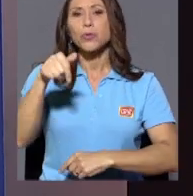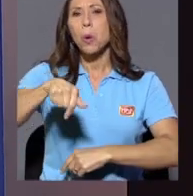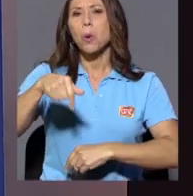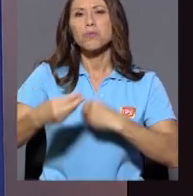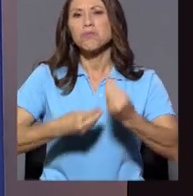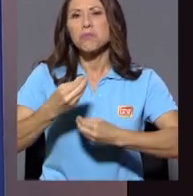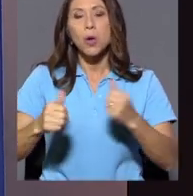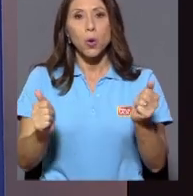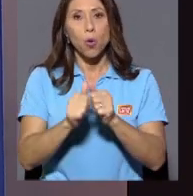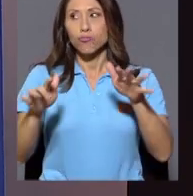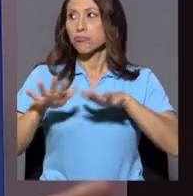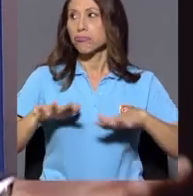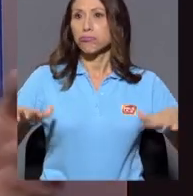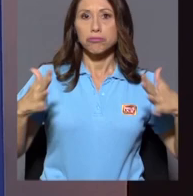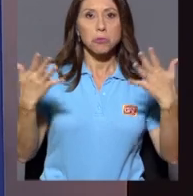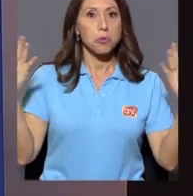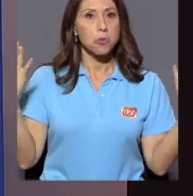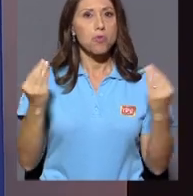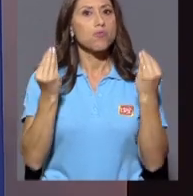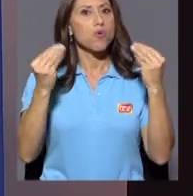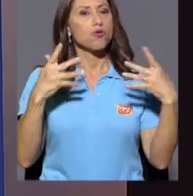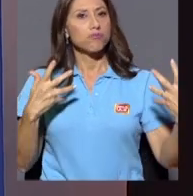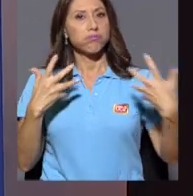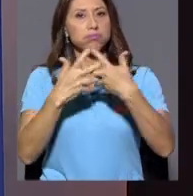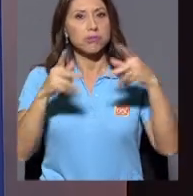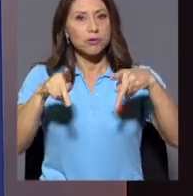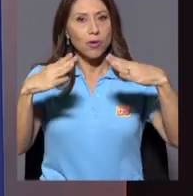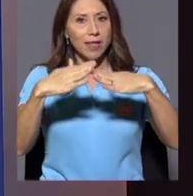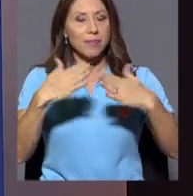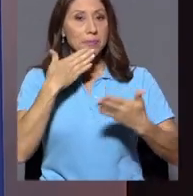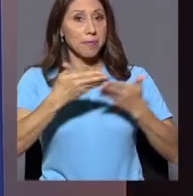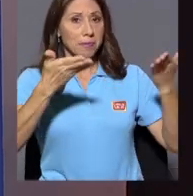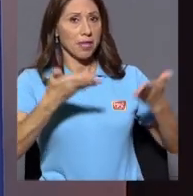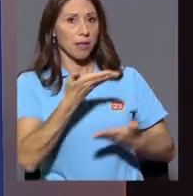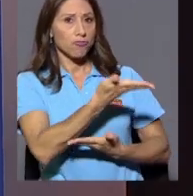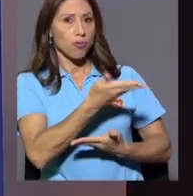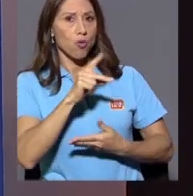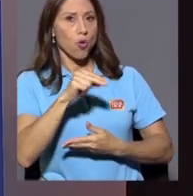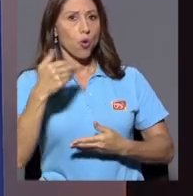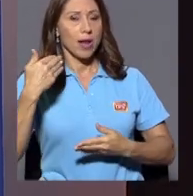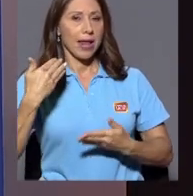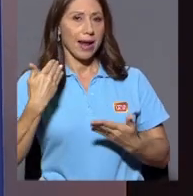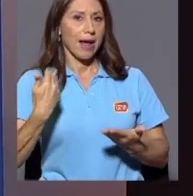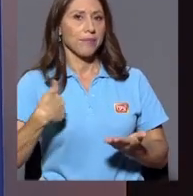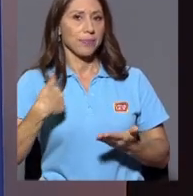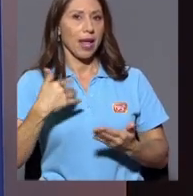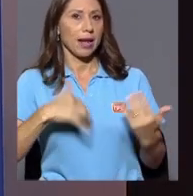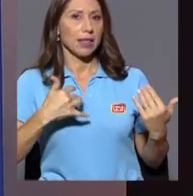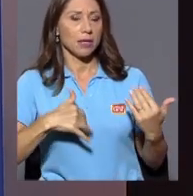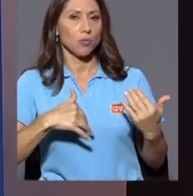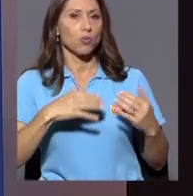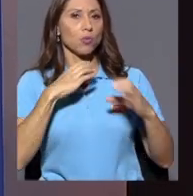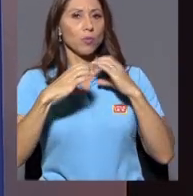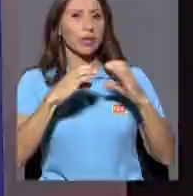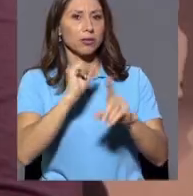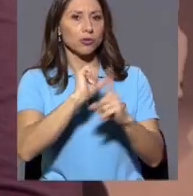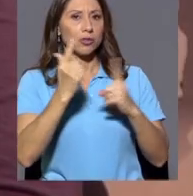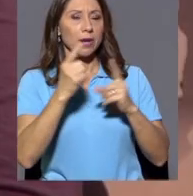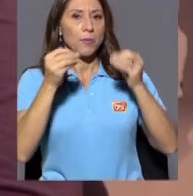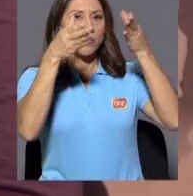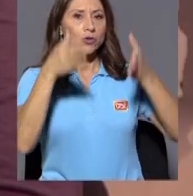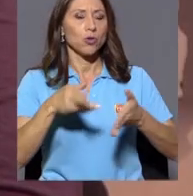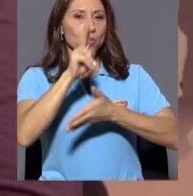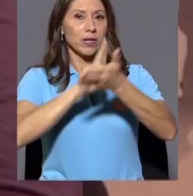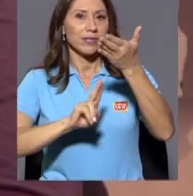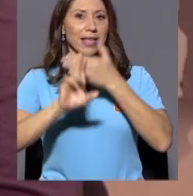sentido y el día de hoy con una escenografía muy ciudadana le damos la bienvenida a un colega argentino comunicador social profesor